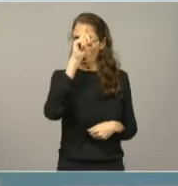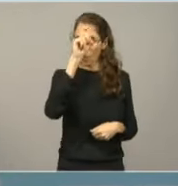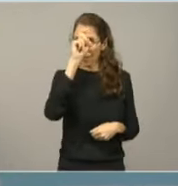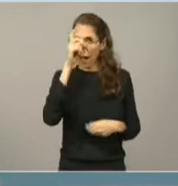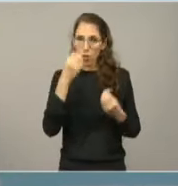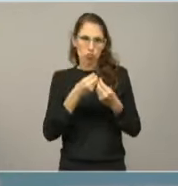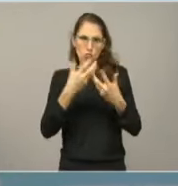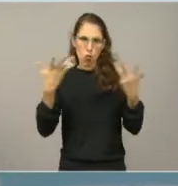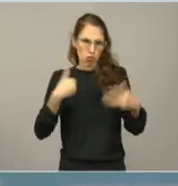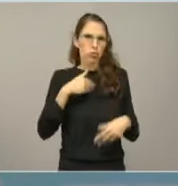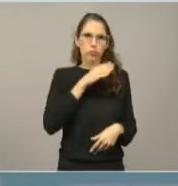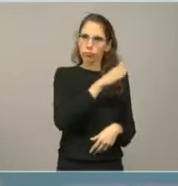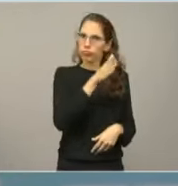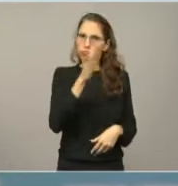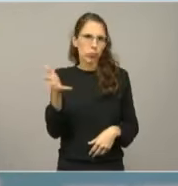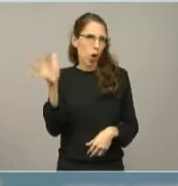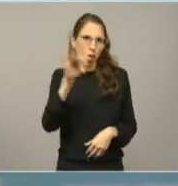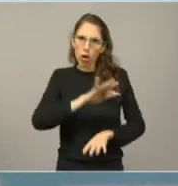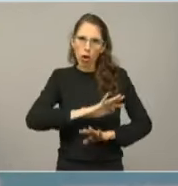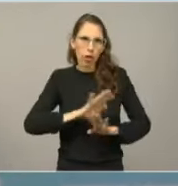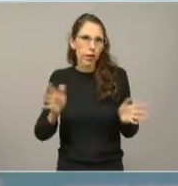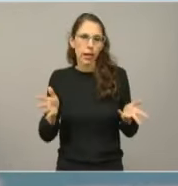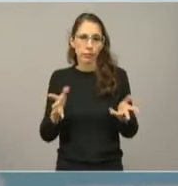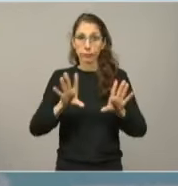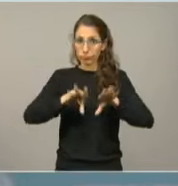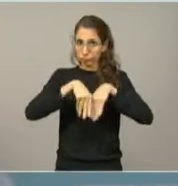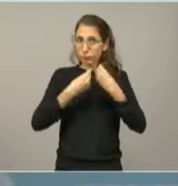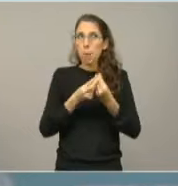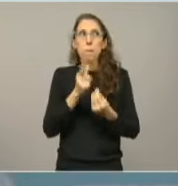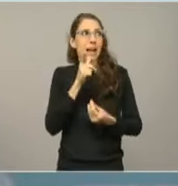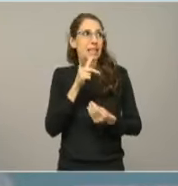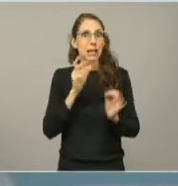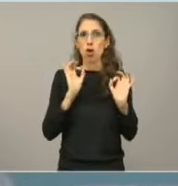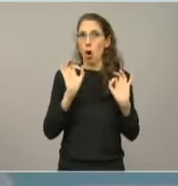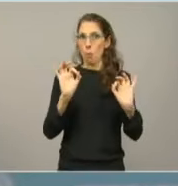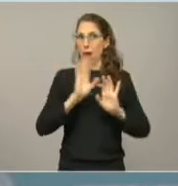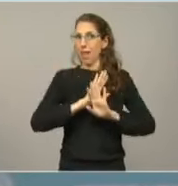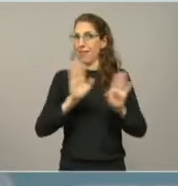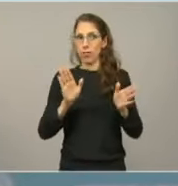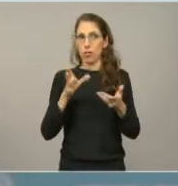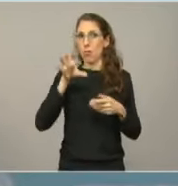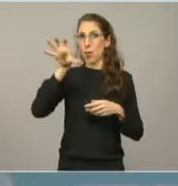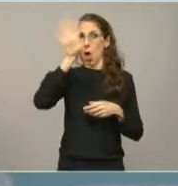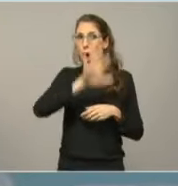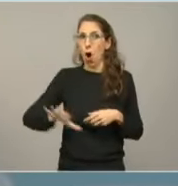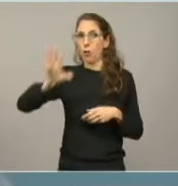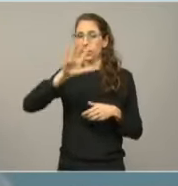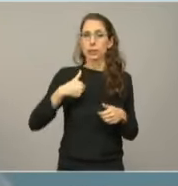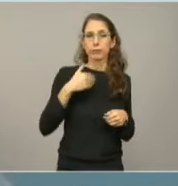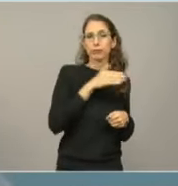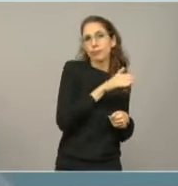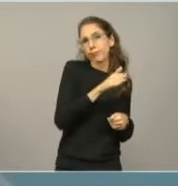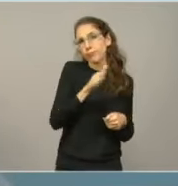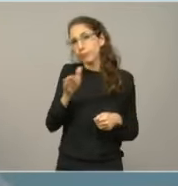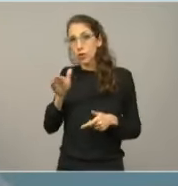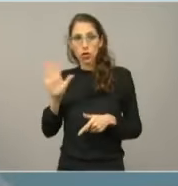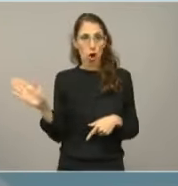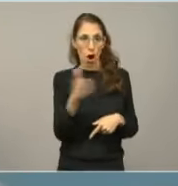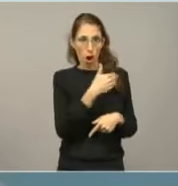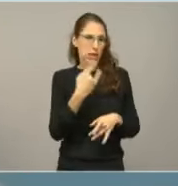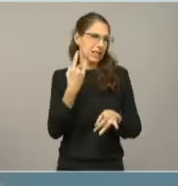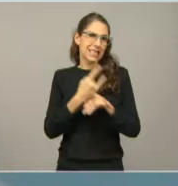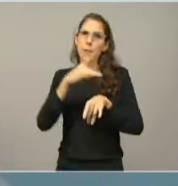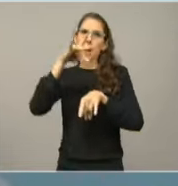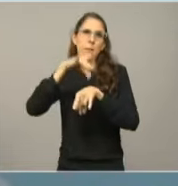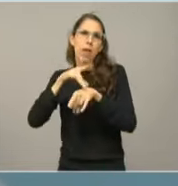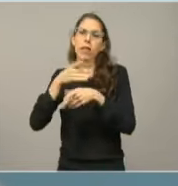hospitales eh he recorrido todos los hospitales creo de la provincia buen Aires en numerables oportunidades y hablo con Los profesionales de la